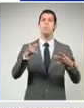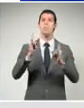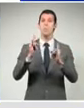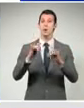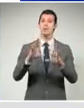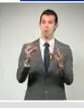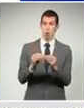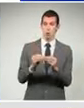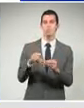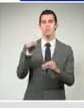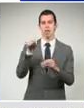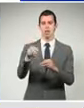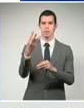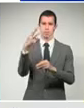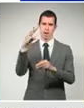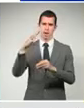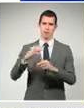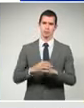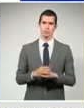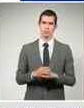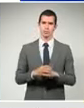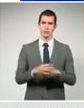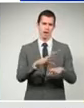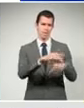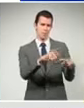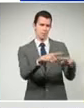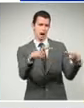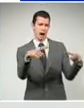ayer, aunque no está entre los de mayor